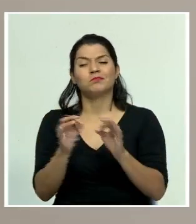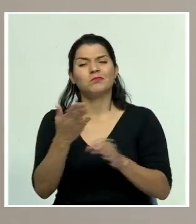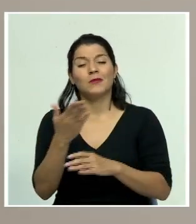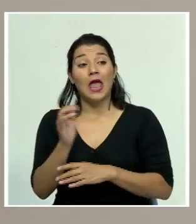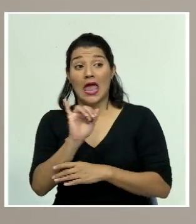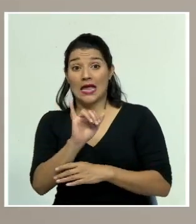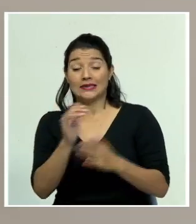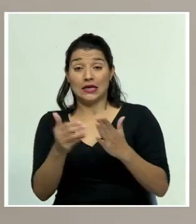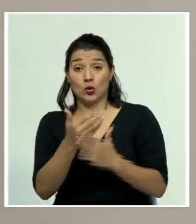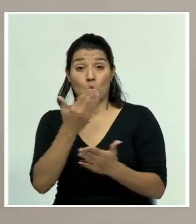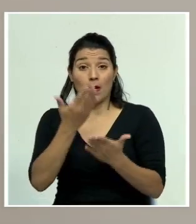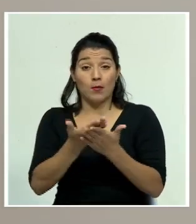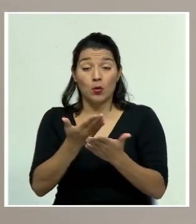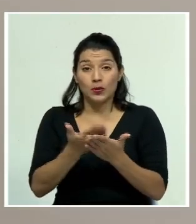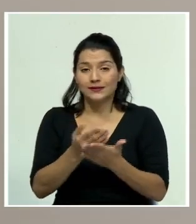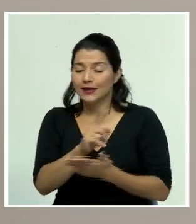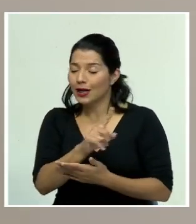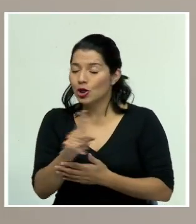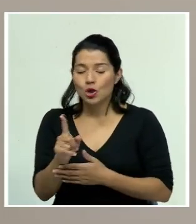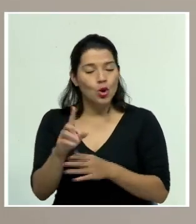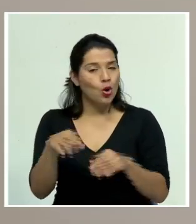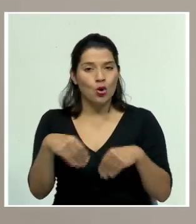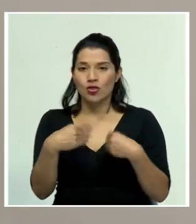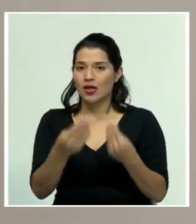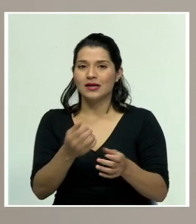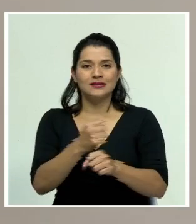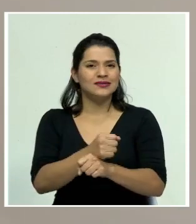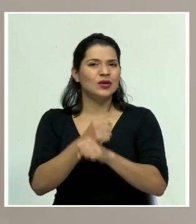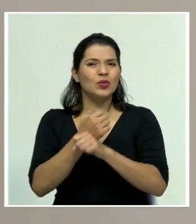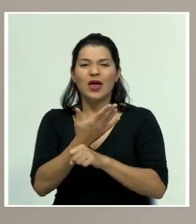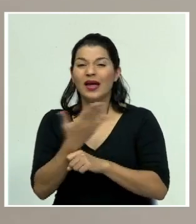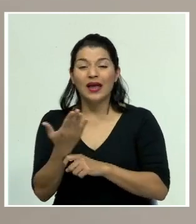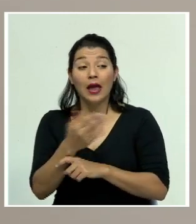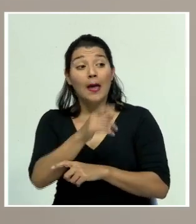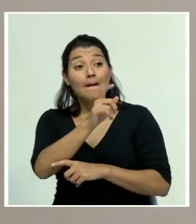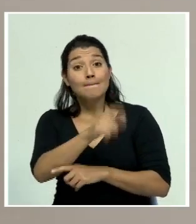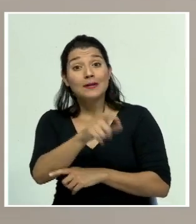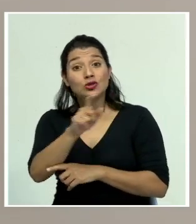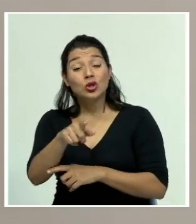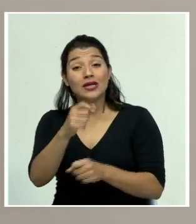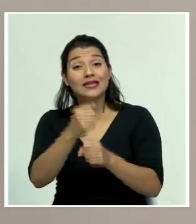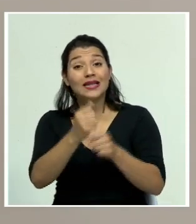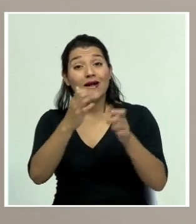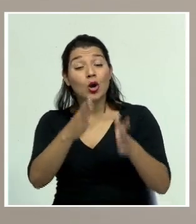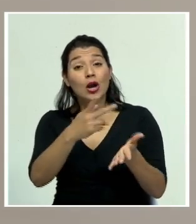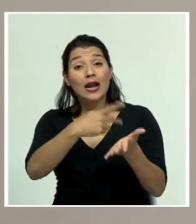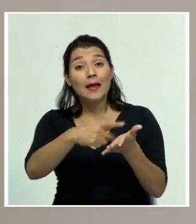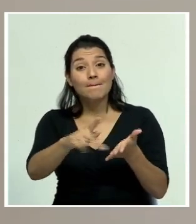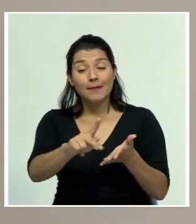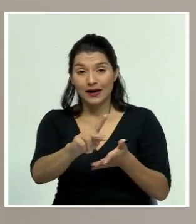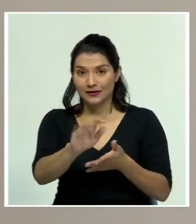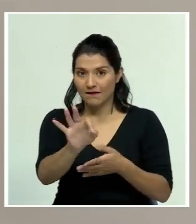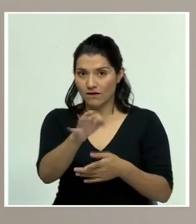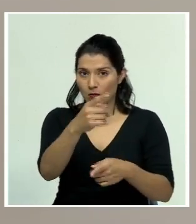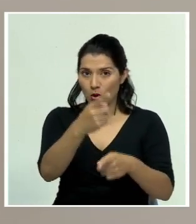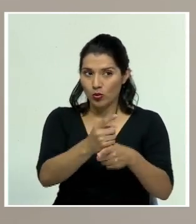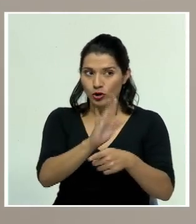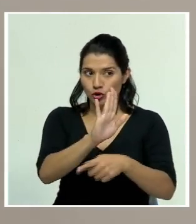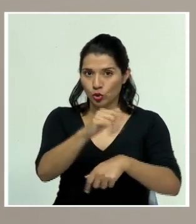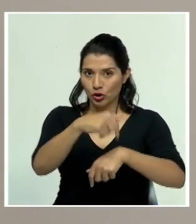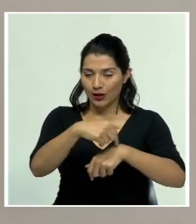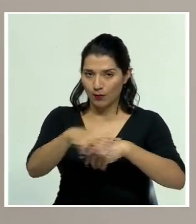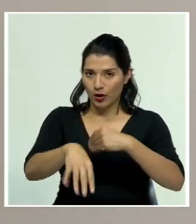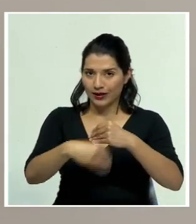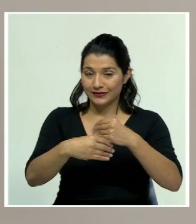texto no viene a asegurar de ninguna forma que a las personas trabajadoras se les vayan a pagar como corresponde sus horas extra